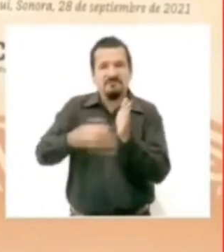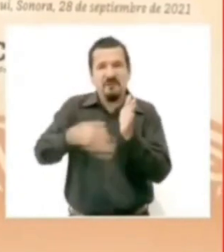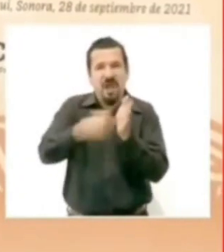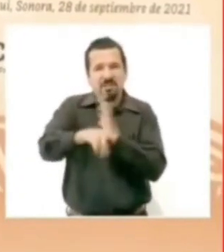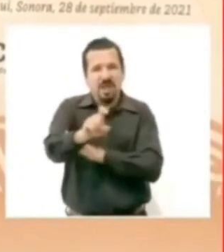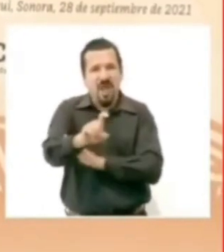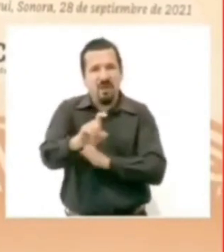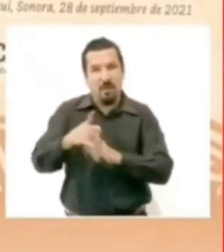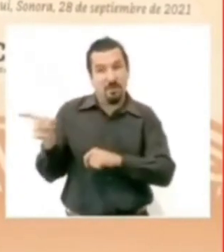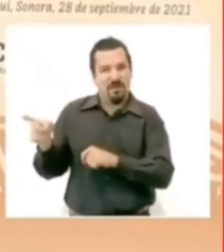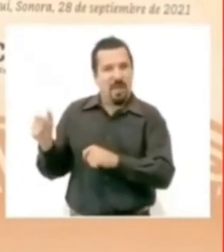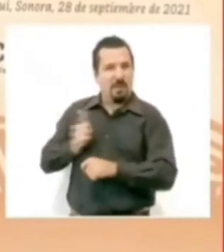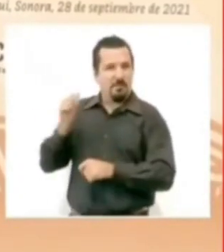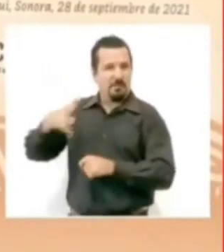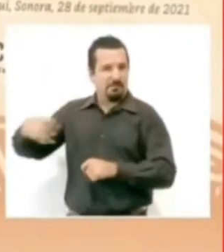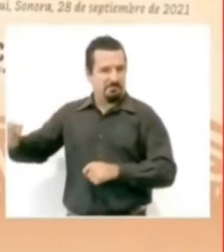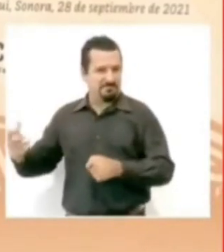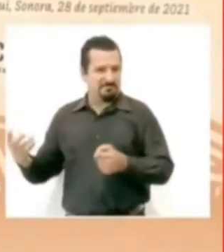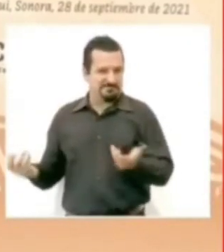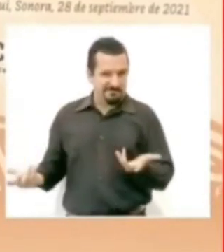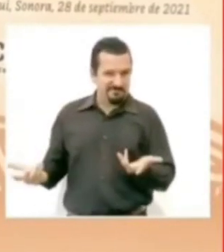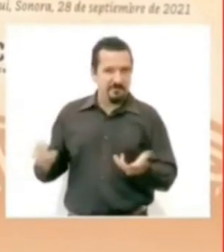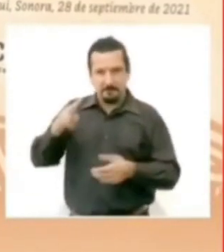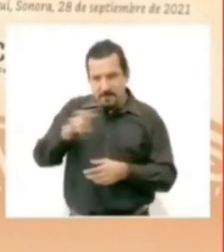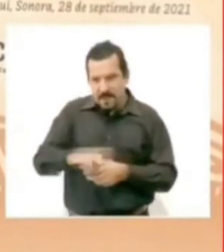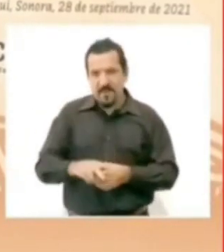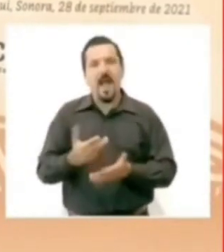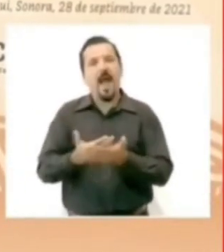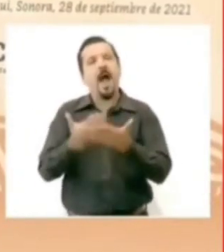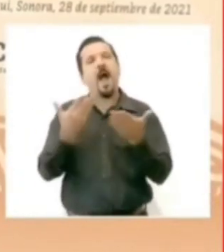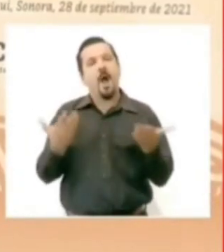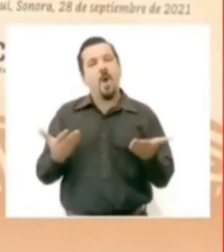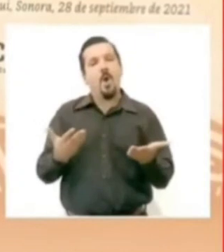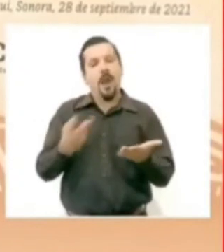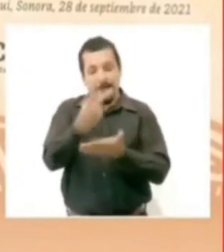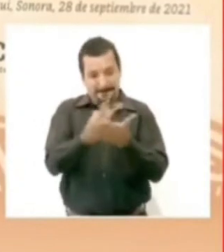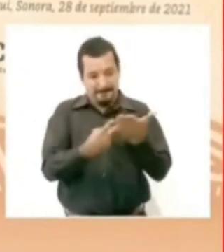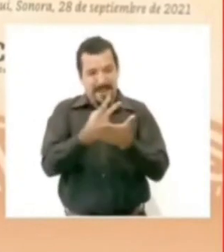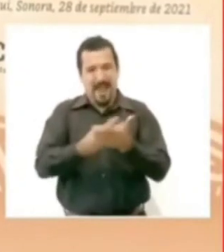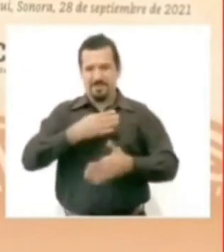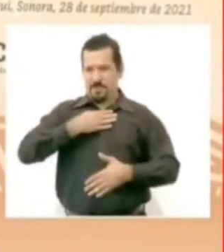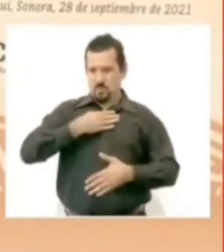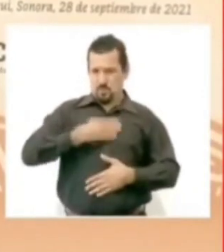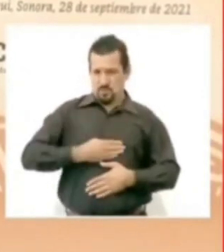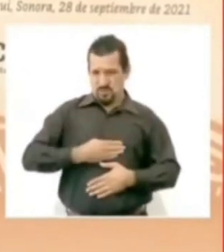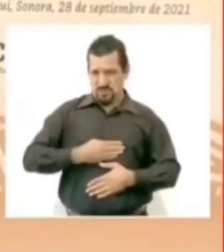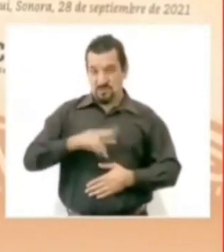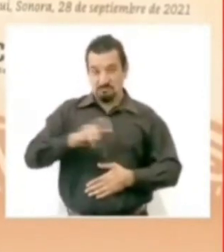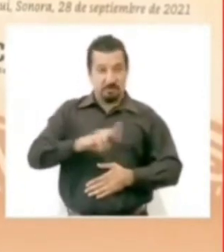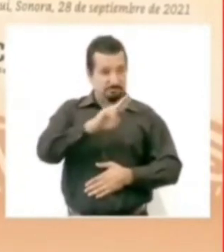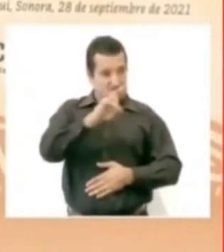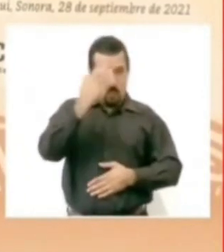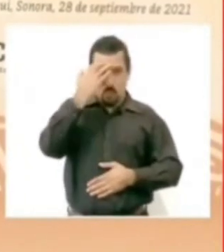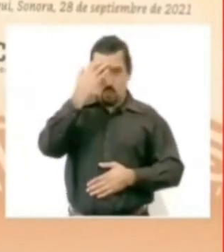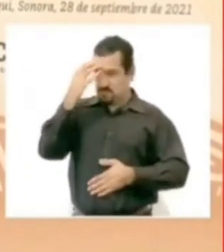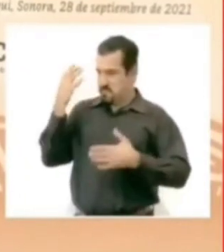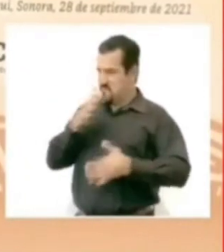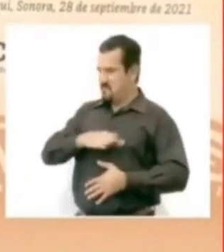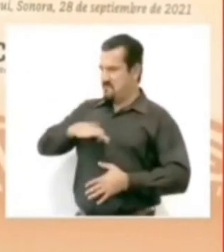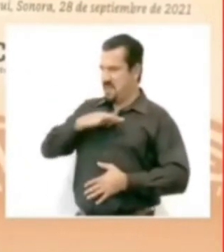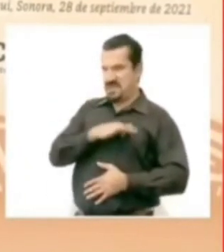haya decidido poner en marcha el Plan de Justicia para el pueblo yaqui, y esto merece sin duda un reconocimiento general y una